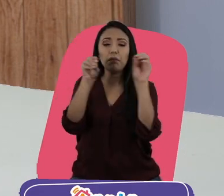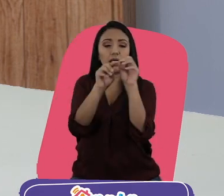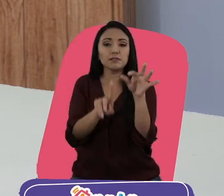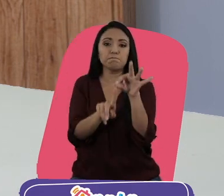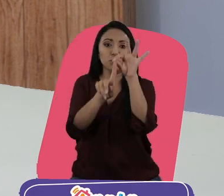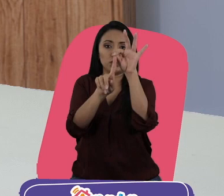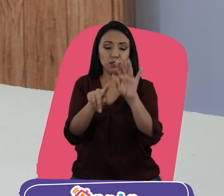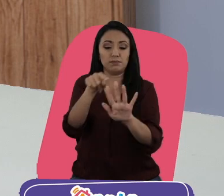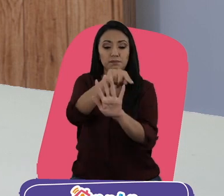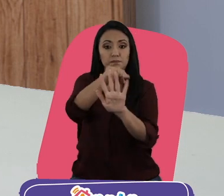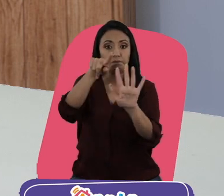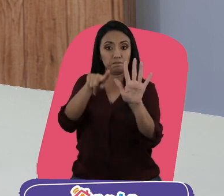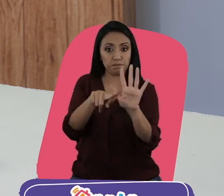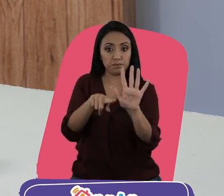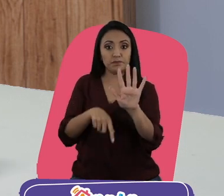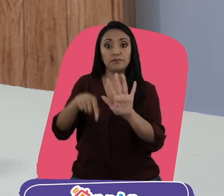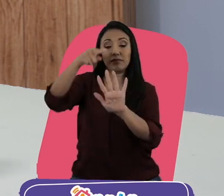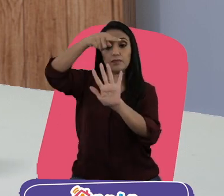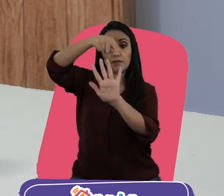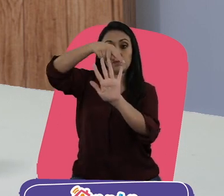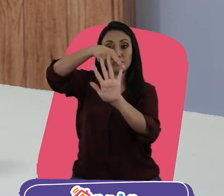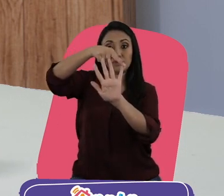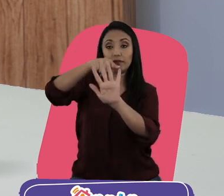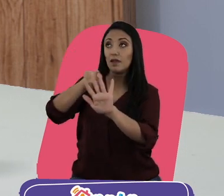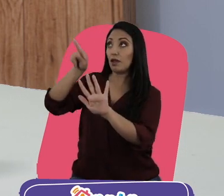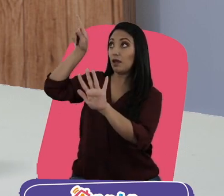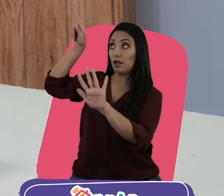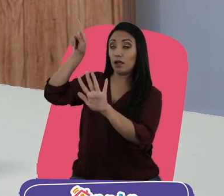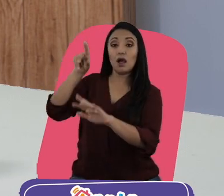principales. Primero, el lenguaje oral.